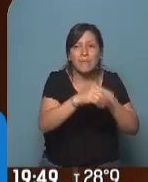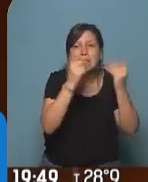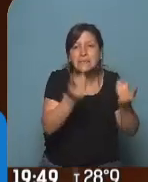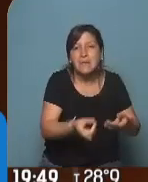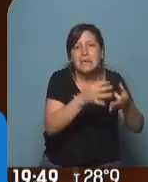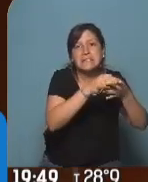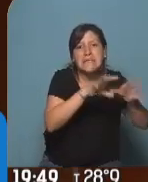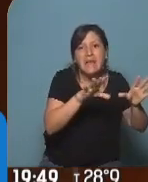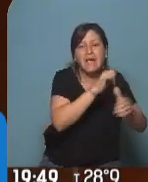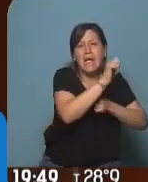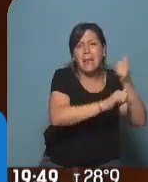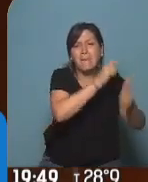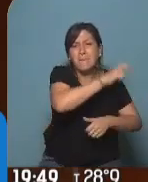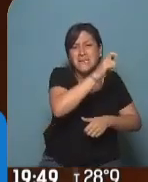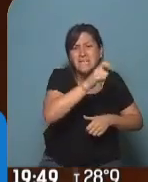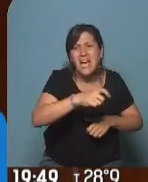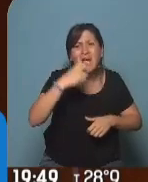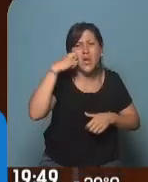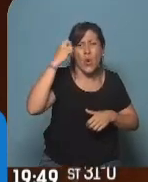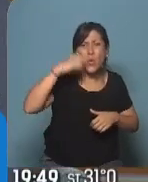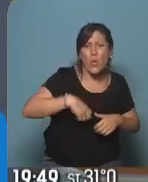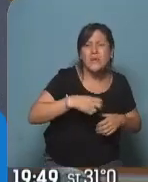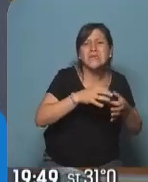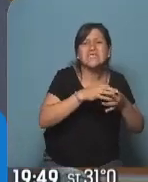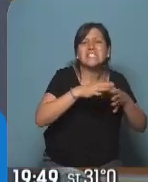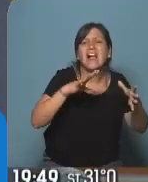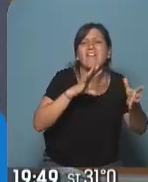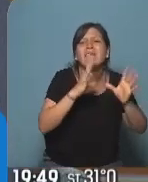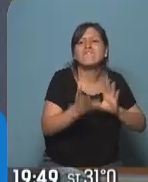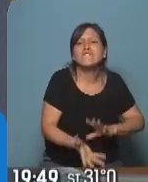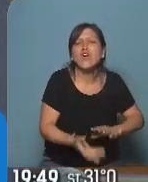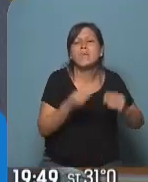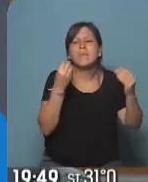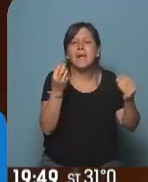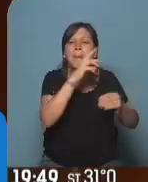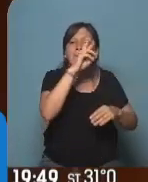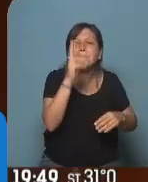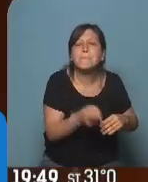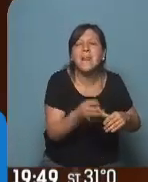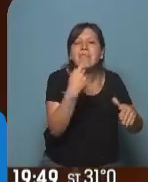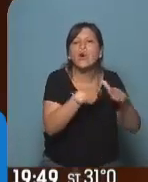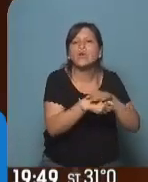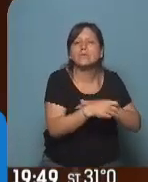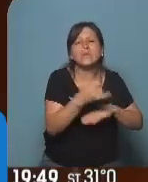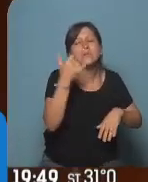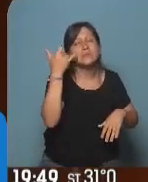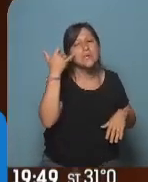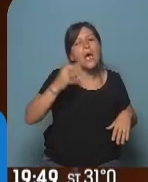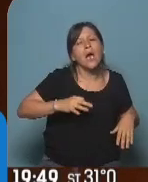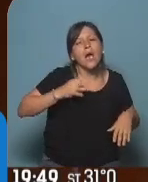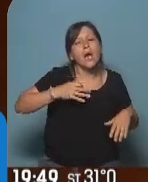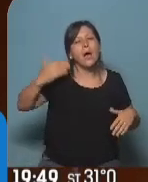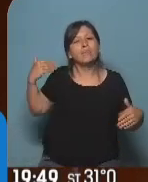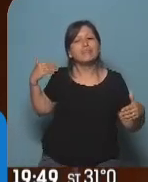empresarios también se salvan jueces lo que se salvó es un modelo corporativo corrupto que existió en argentina durante muchos años